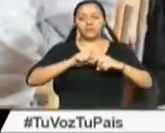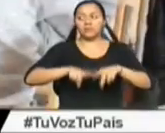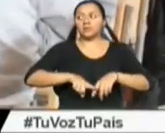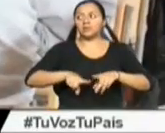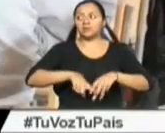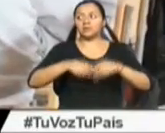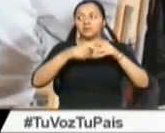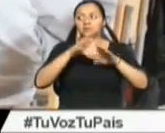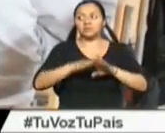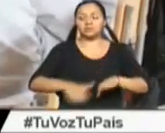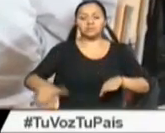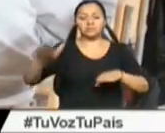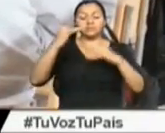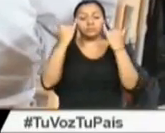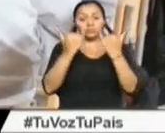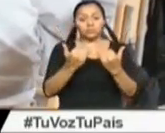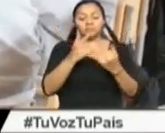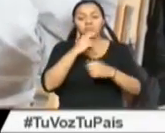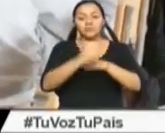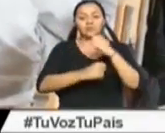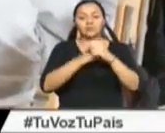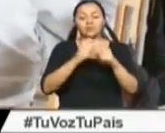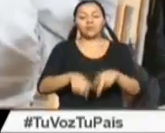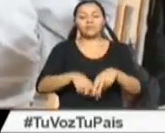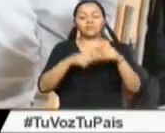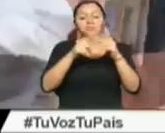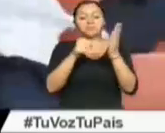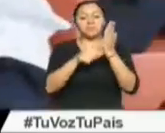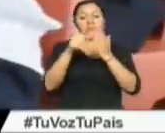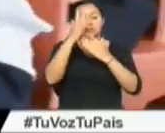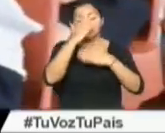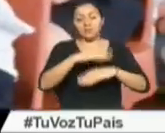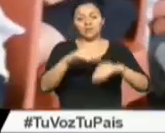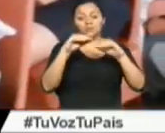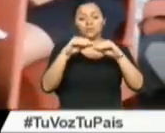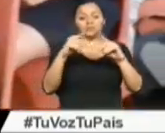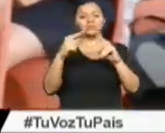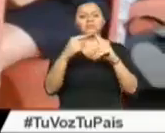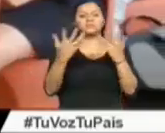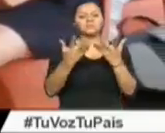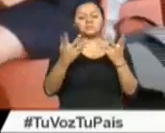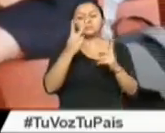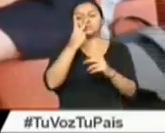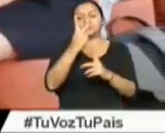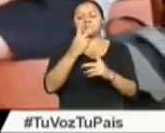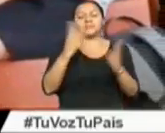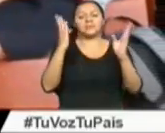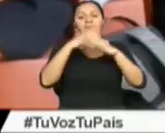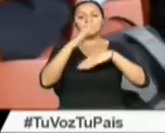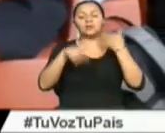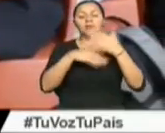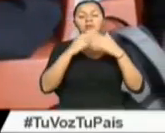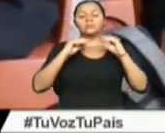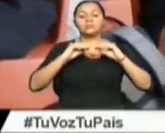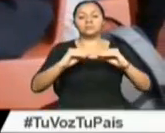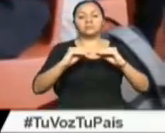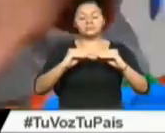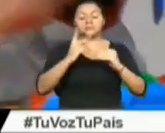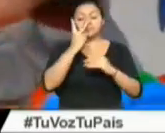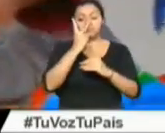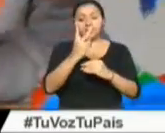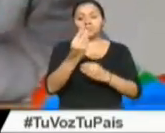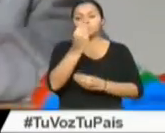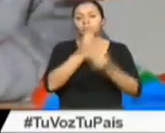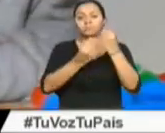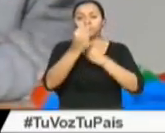inicial. Para este nuevo año lectivo, el Ministerio de Educación seguirá entregando gratuitamente al Sistema de Educación Fiscal